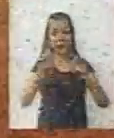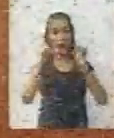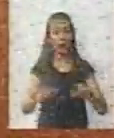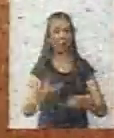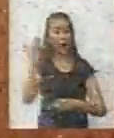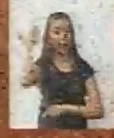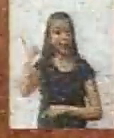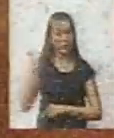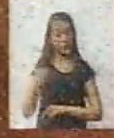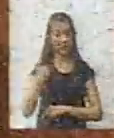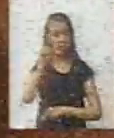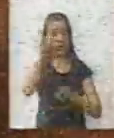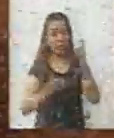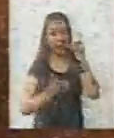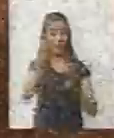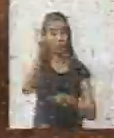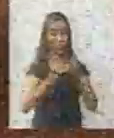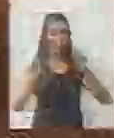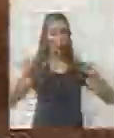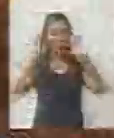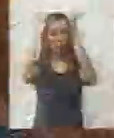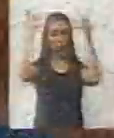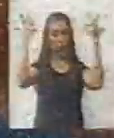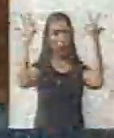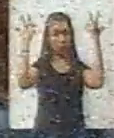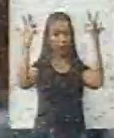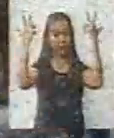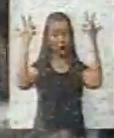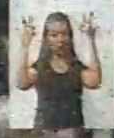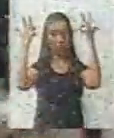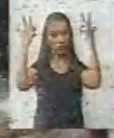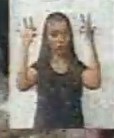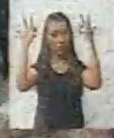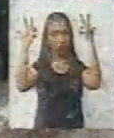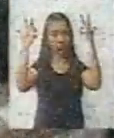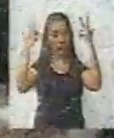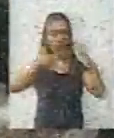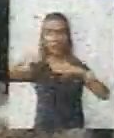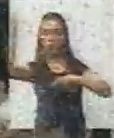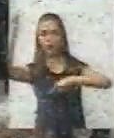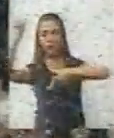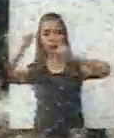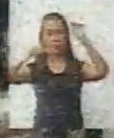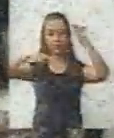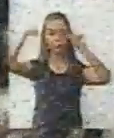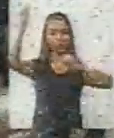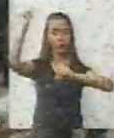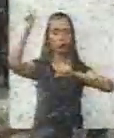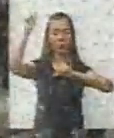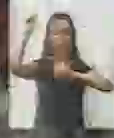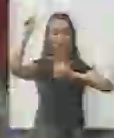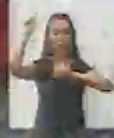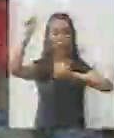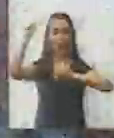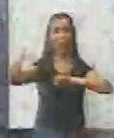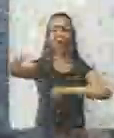se enojaron y esta mañana se enteraron todo lo que pasó de tarde y todos se enojaron los asociados y salieron todos a defender su lugar